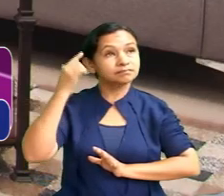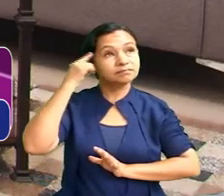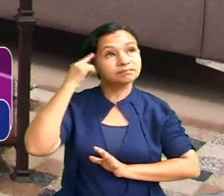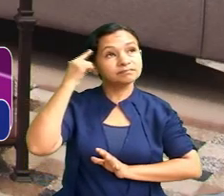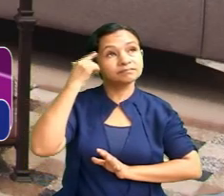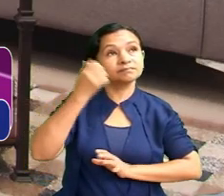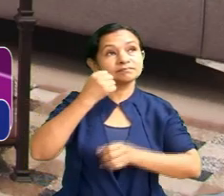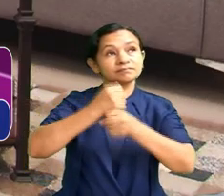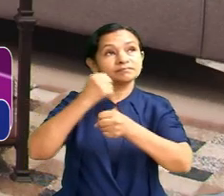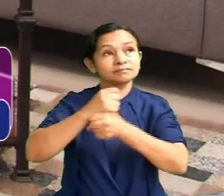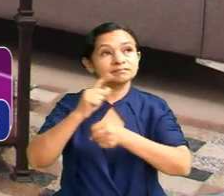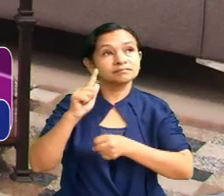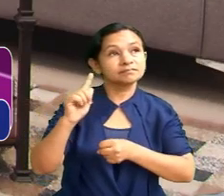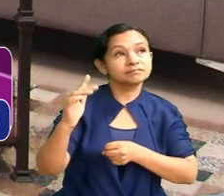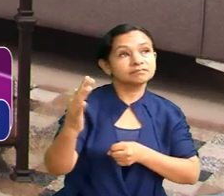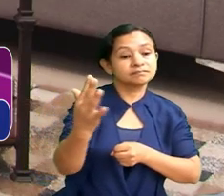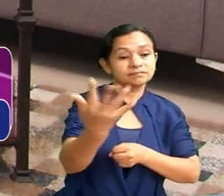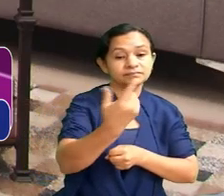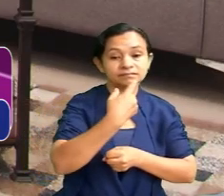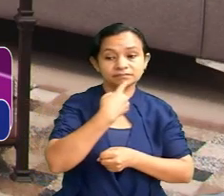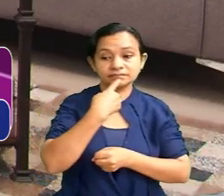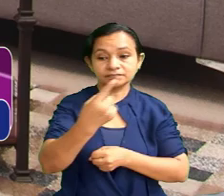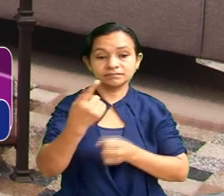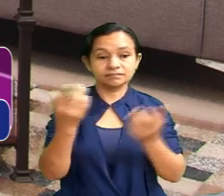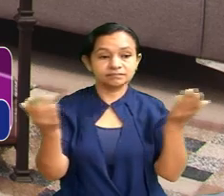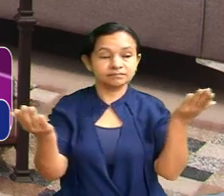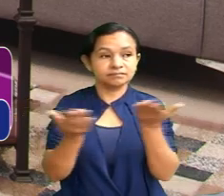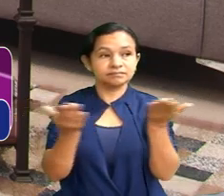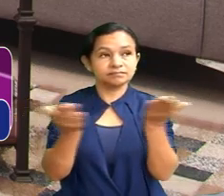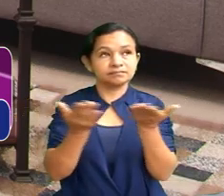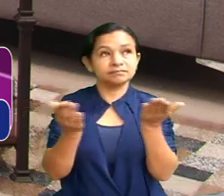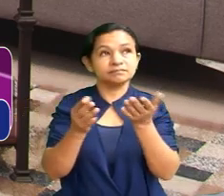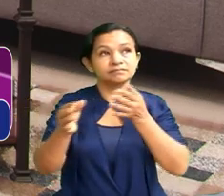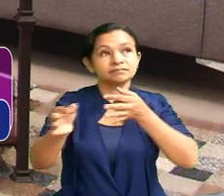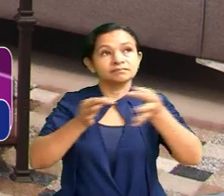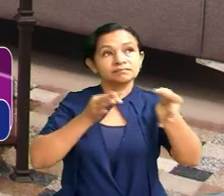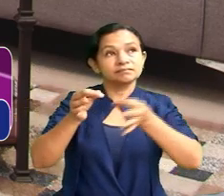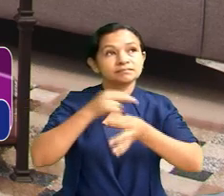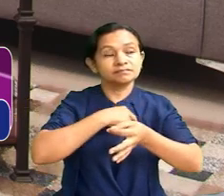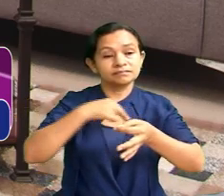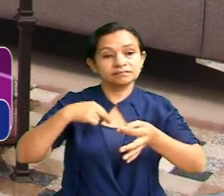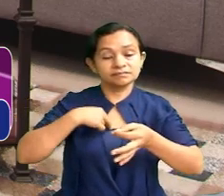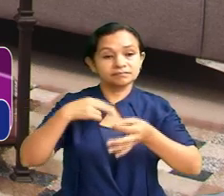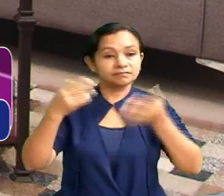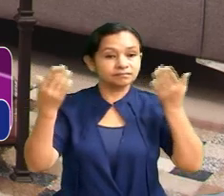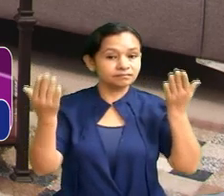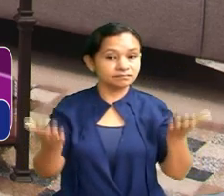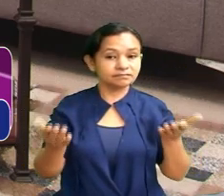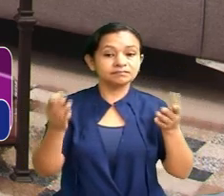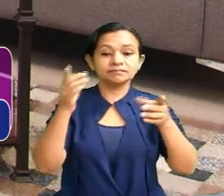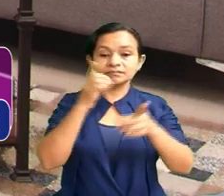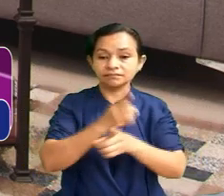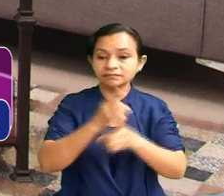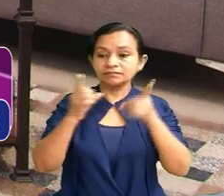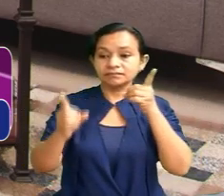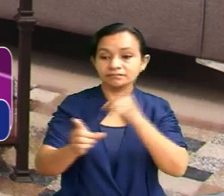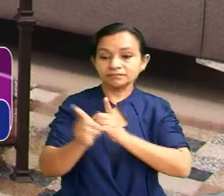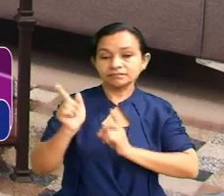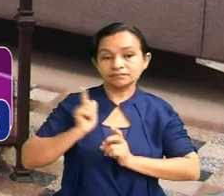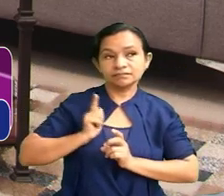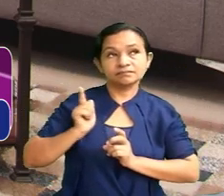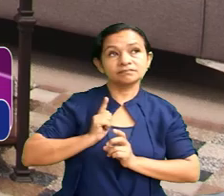trabajan todas como usted lo plantea verdad y el hecho de que tengamos nosotros que garantizar en la